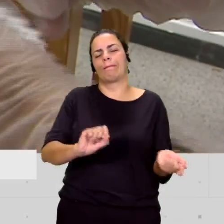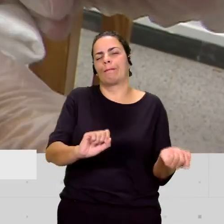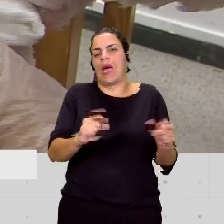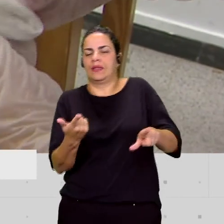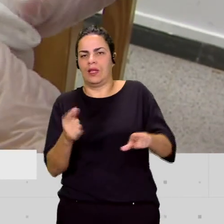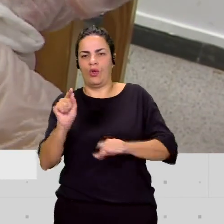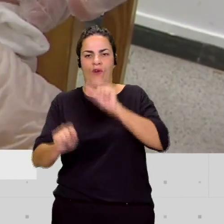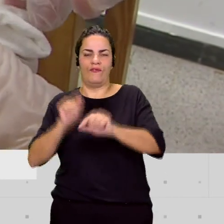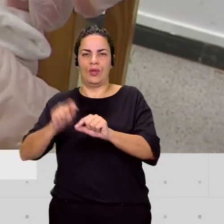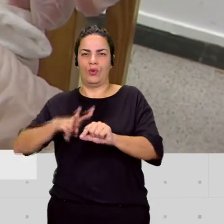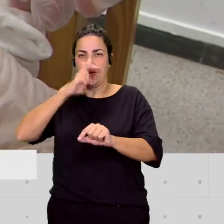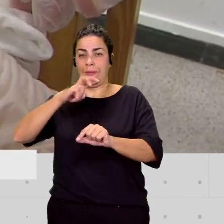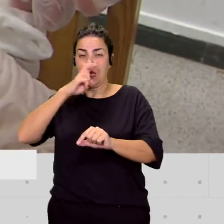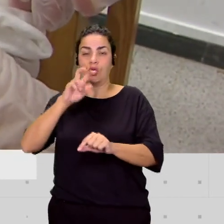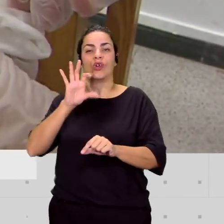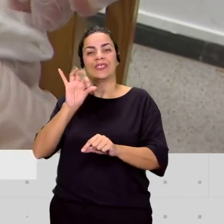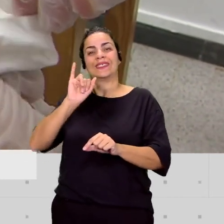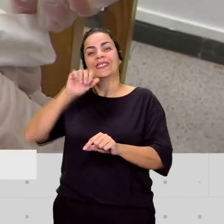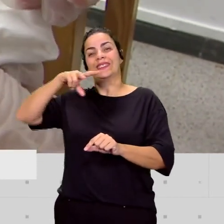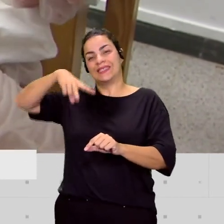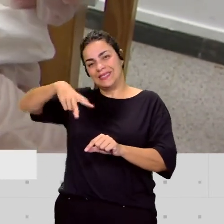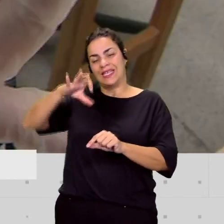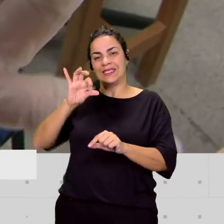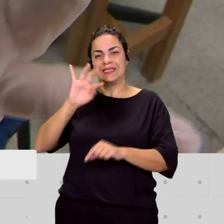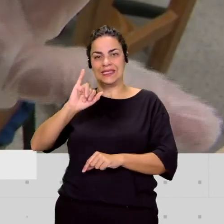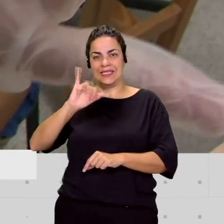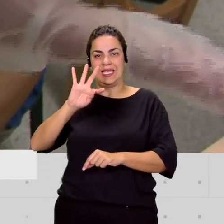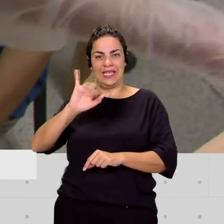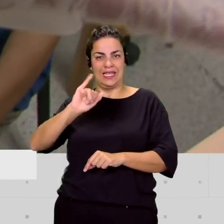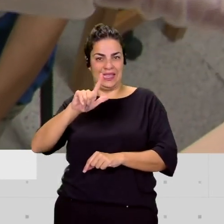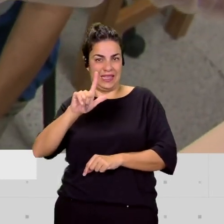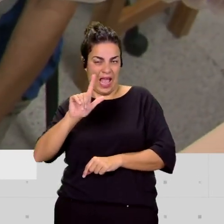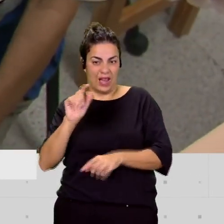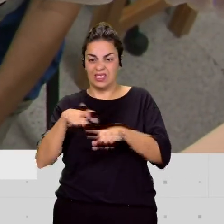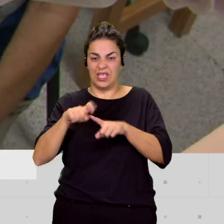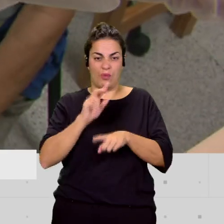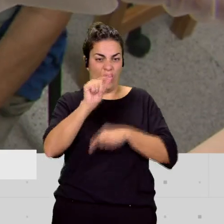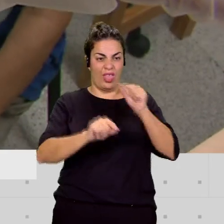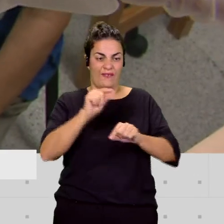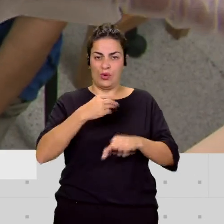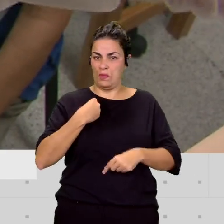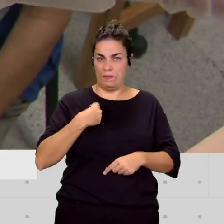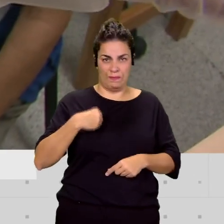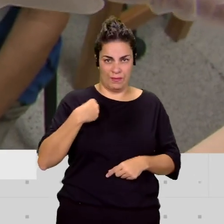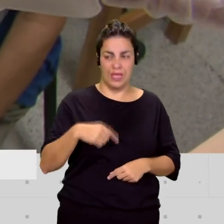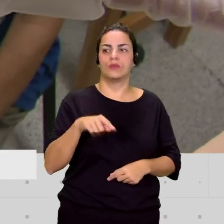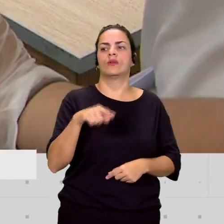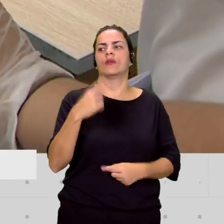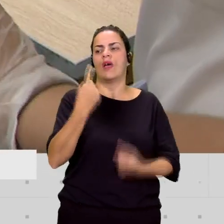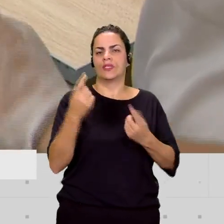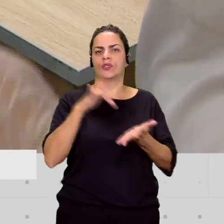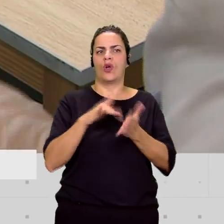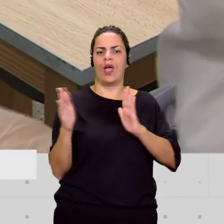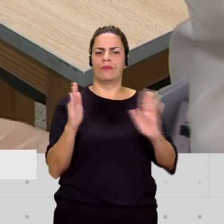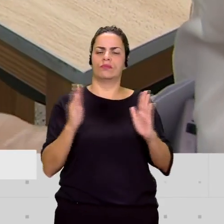del virus respiratorio sincitial, pertenece al mismo tipo de virus. Habitualmente da episodios de infecciones